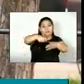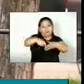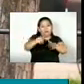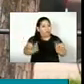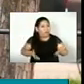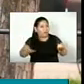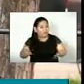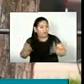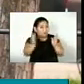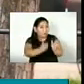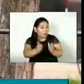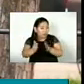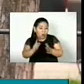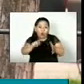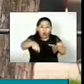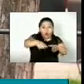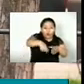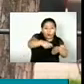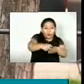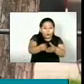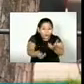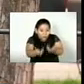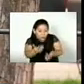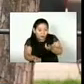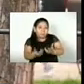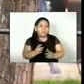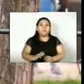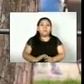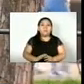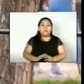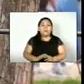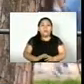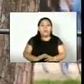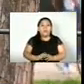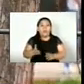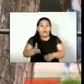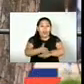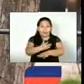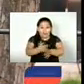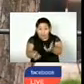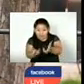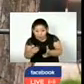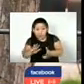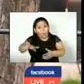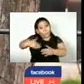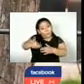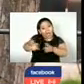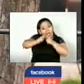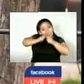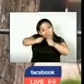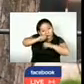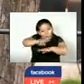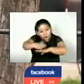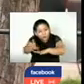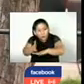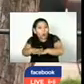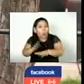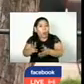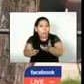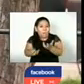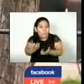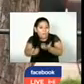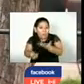elaboran como se prepara el fuego antes de poner la carne en la parrilla la temperatura cocción